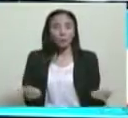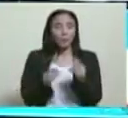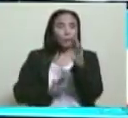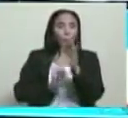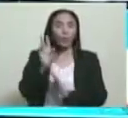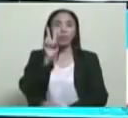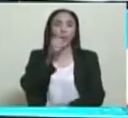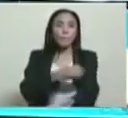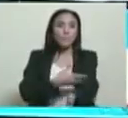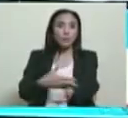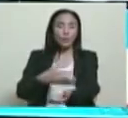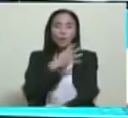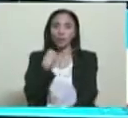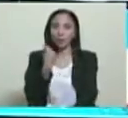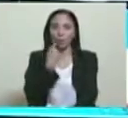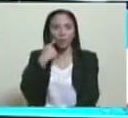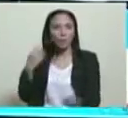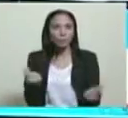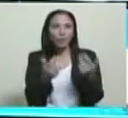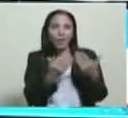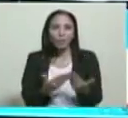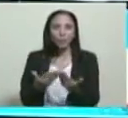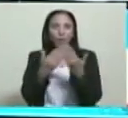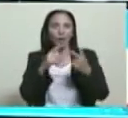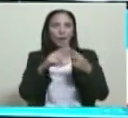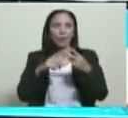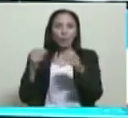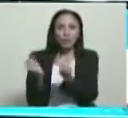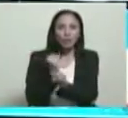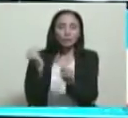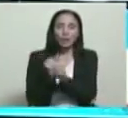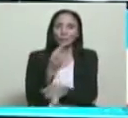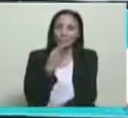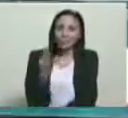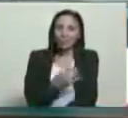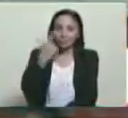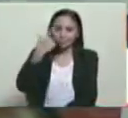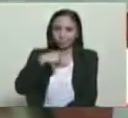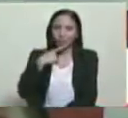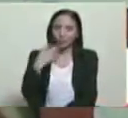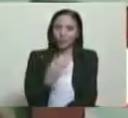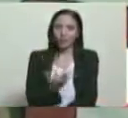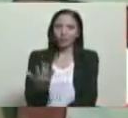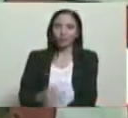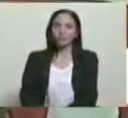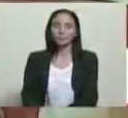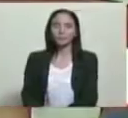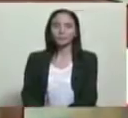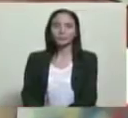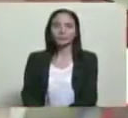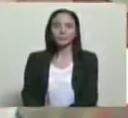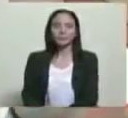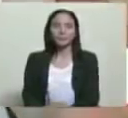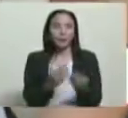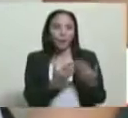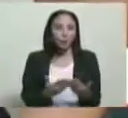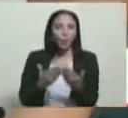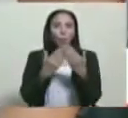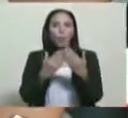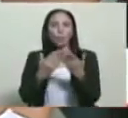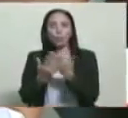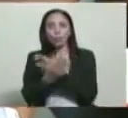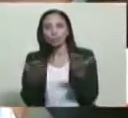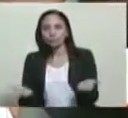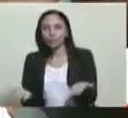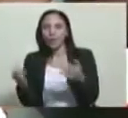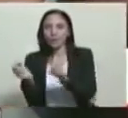2 millones de jóvenes. Pero que todos estén estudiando y trabajando de verdad, verdad. Estudio y trabajo. 2 millones de